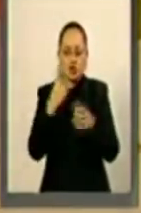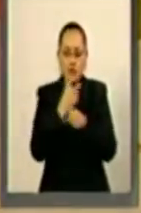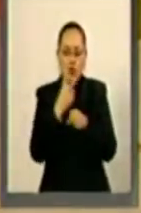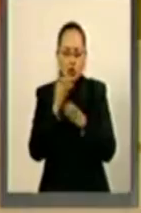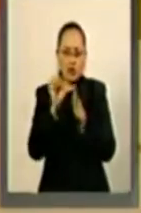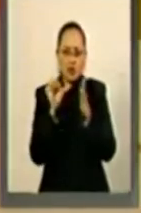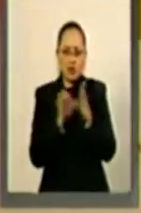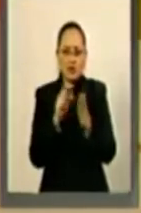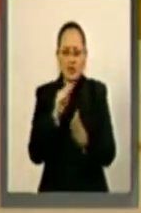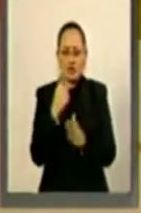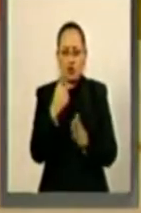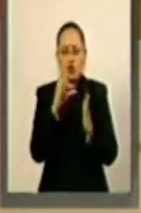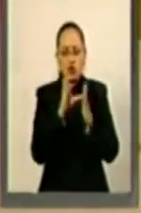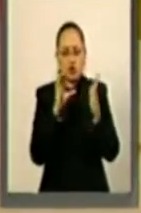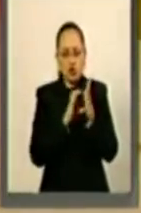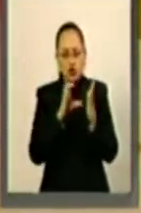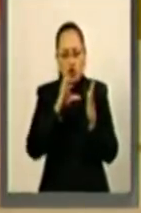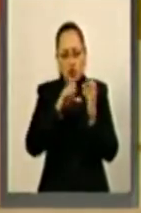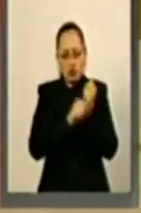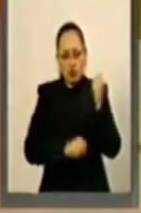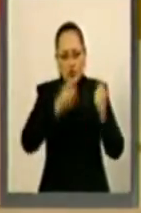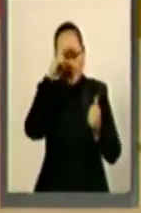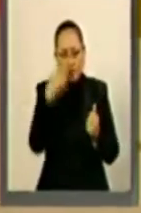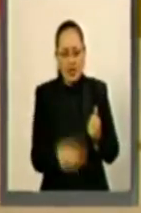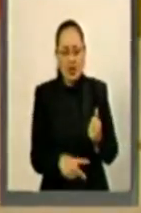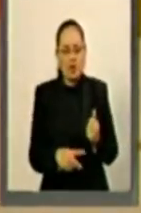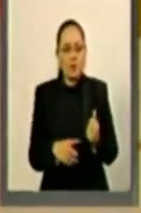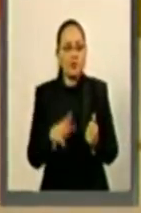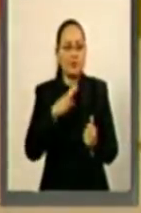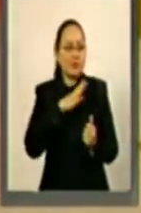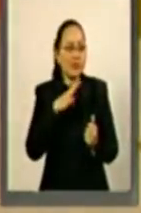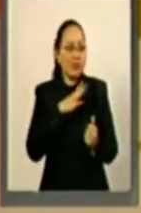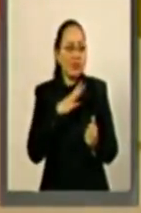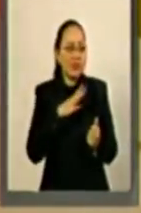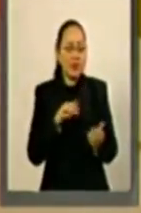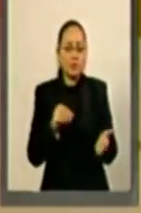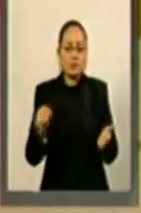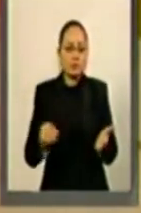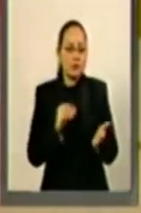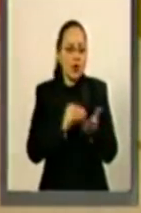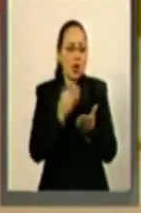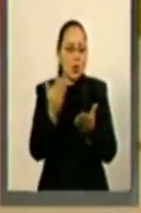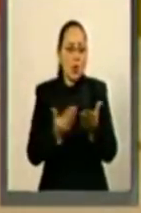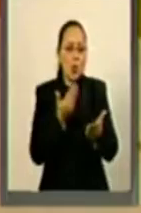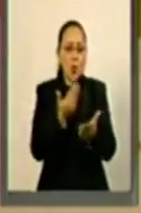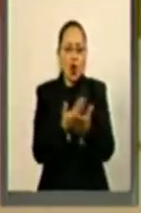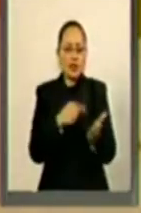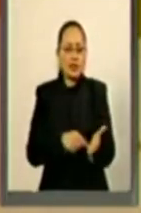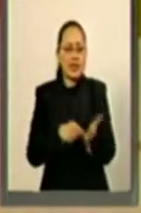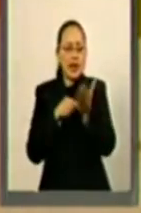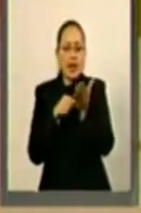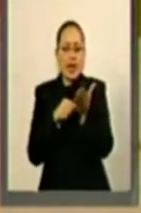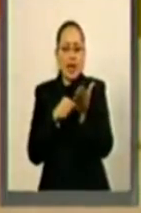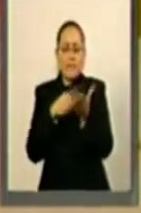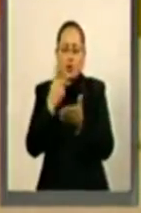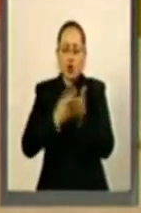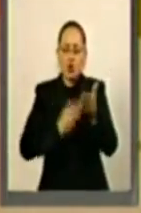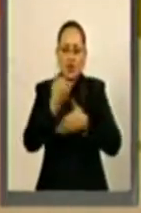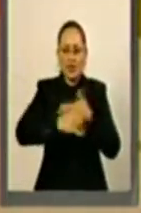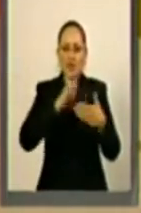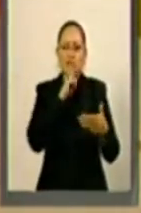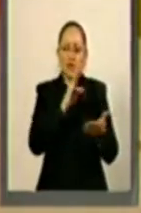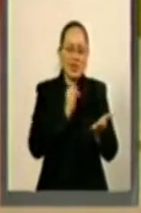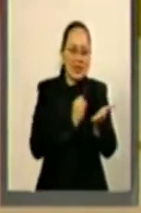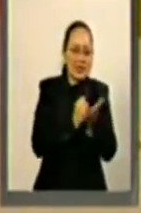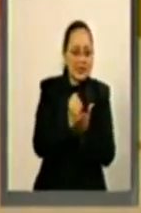artículo 71 de la Constitución Política de los Estados Unidos Mexicanos, es que proponemos el siguiente proyecto de